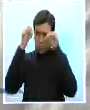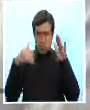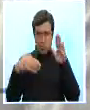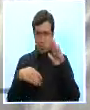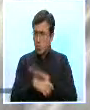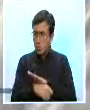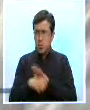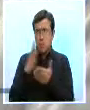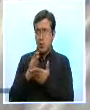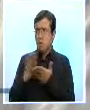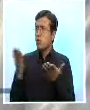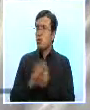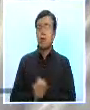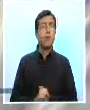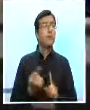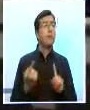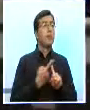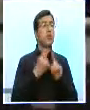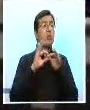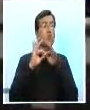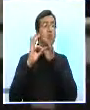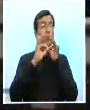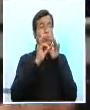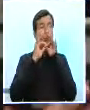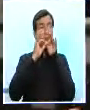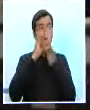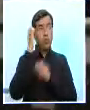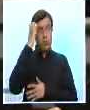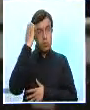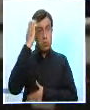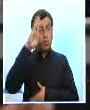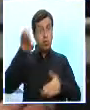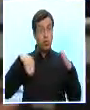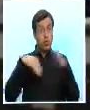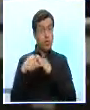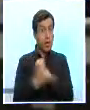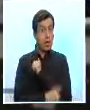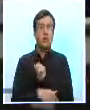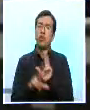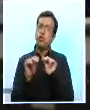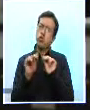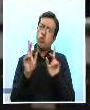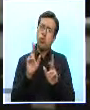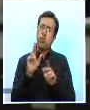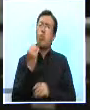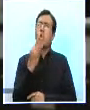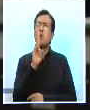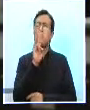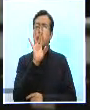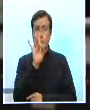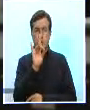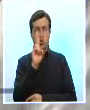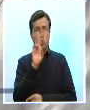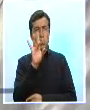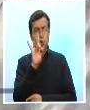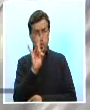taurina Sí pero empezar con la Unión Europea que no son todos los países Claro pero dentro de ocho países me